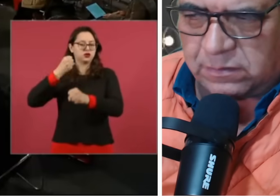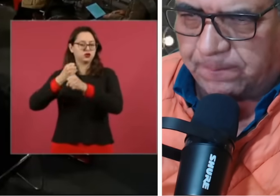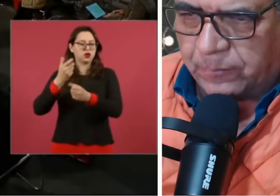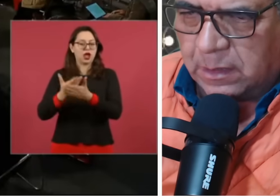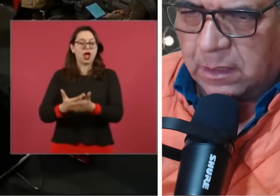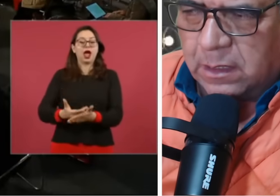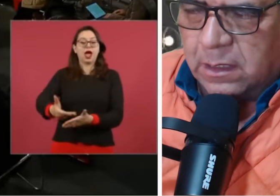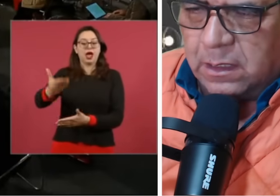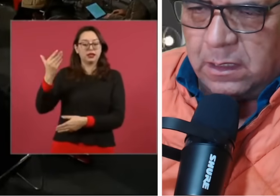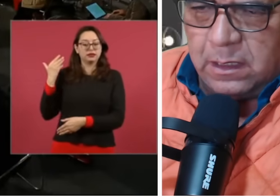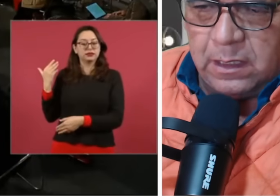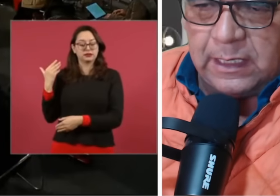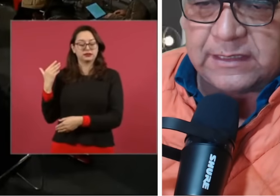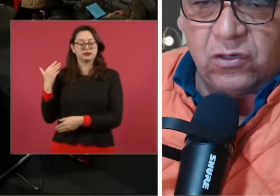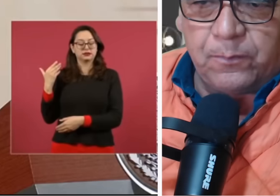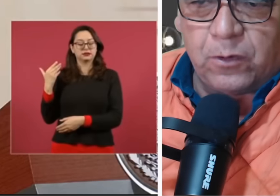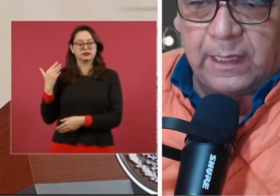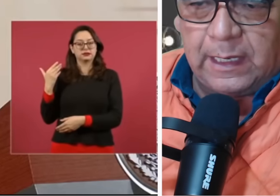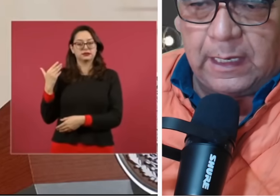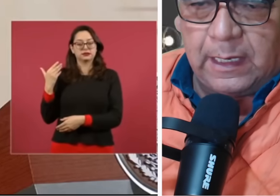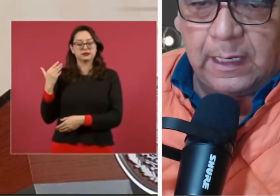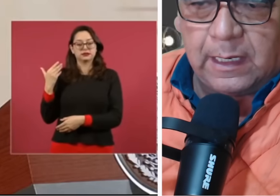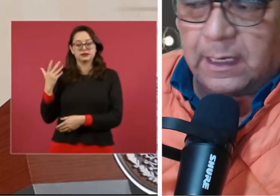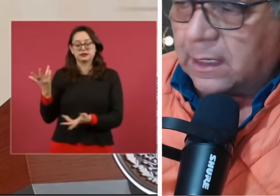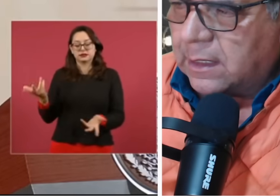invitados. Ese grupo de